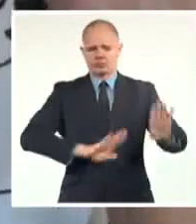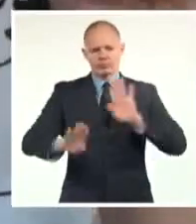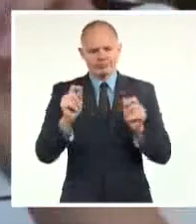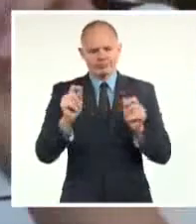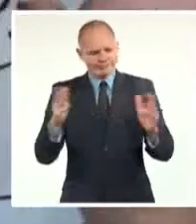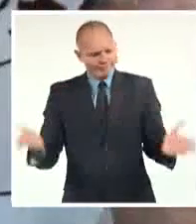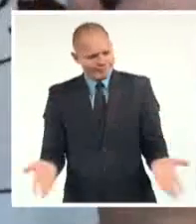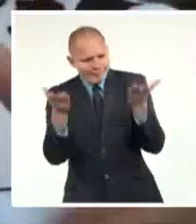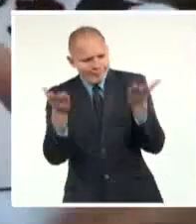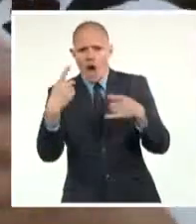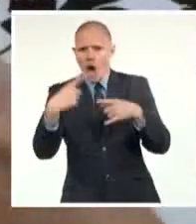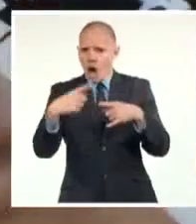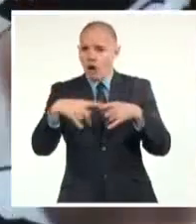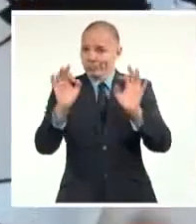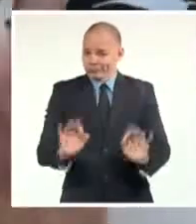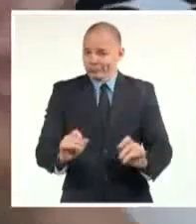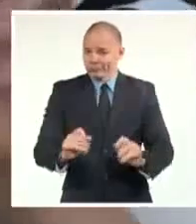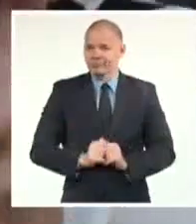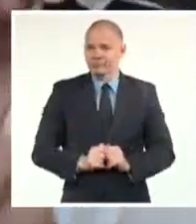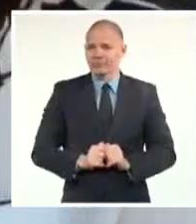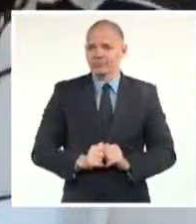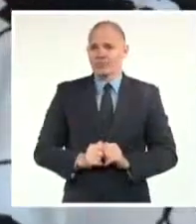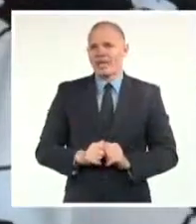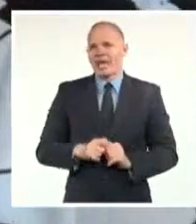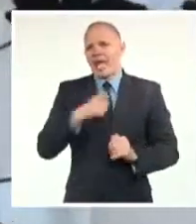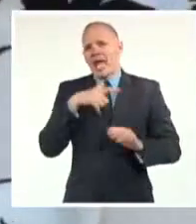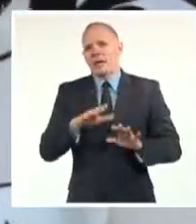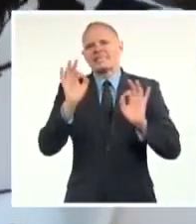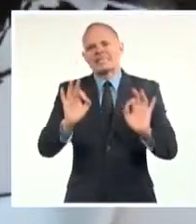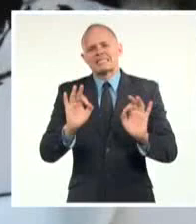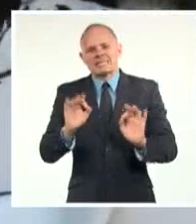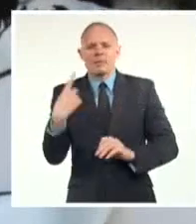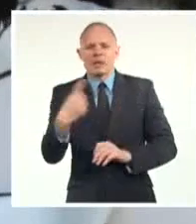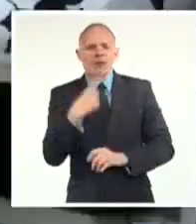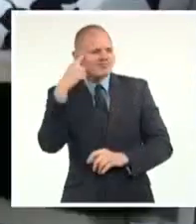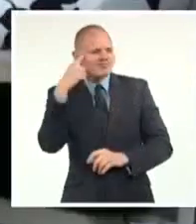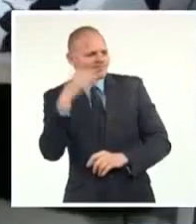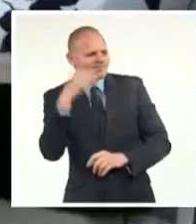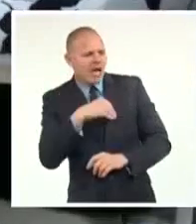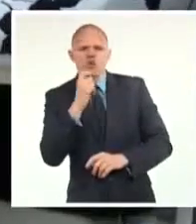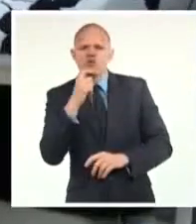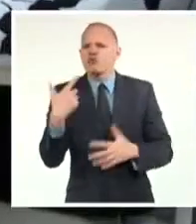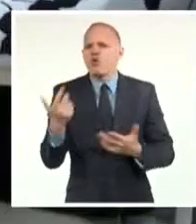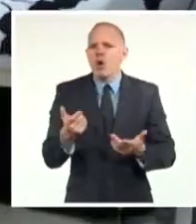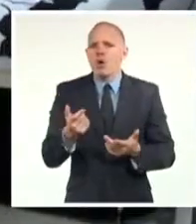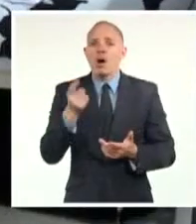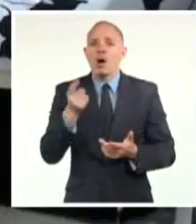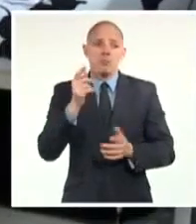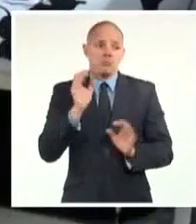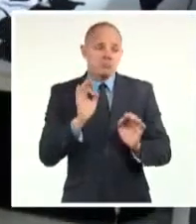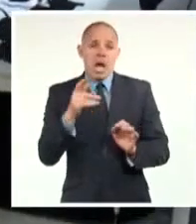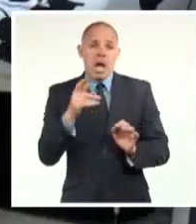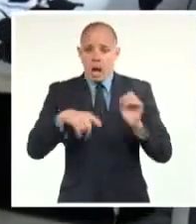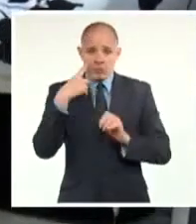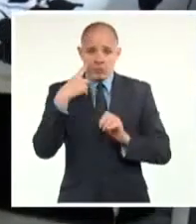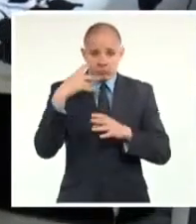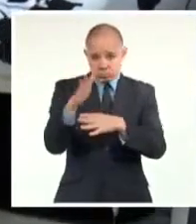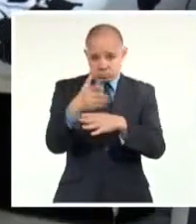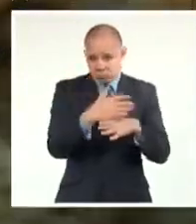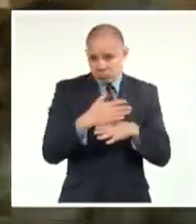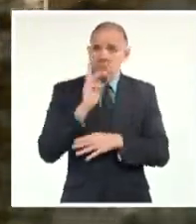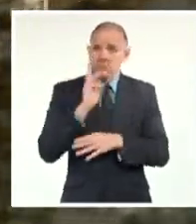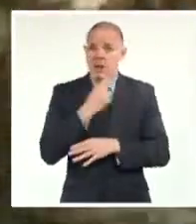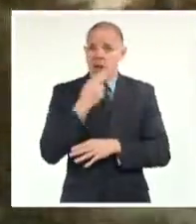tan improbable en una discusión económica como es Maestros Ambulantes. La organicidad del ideario